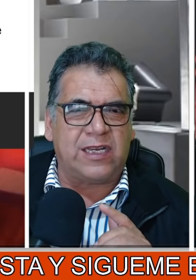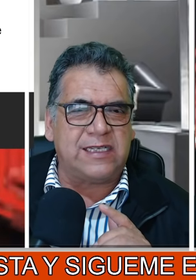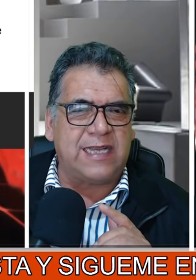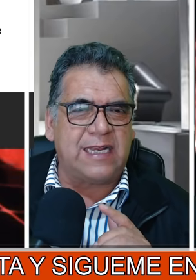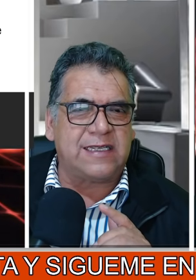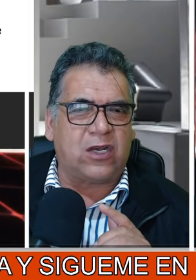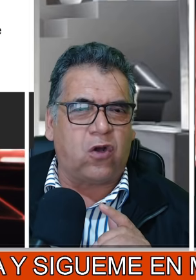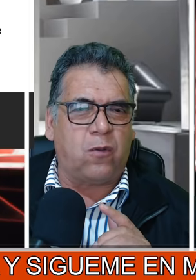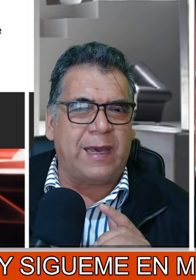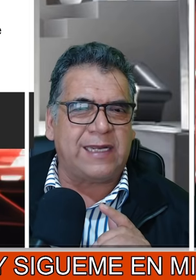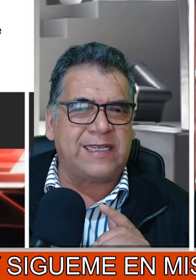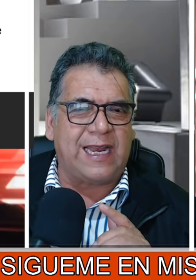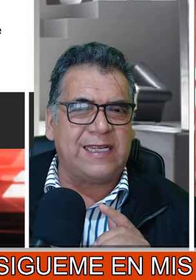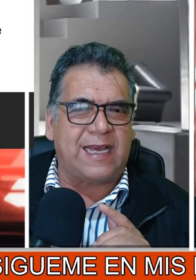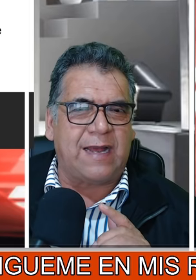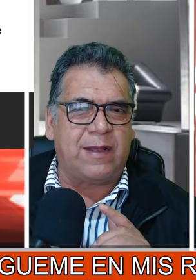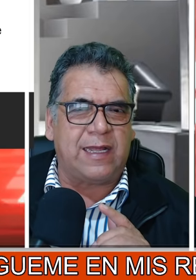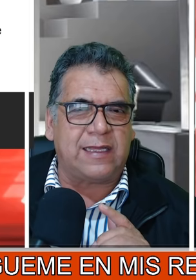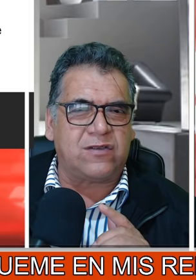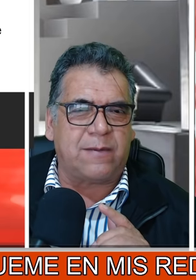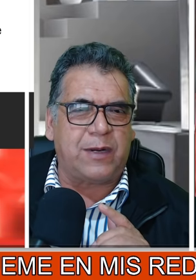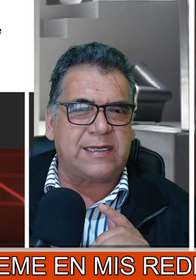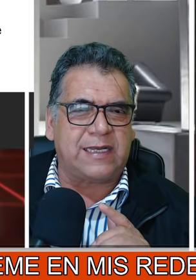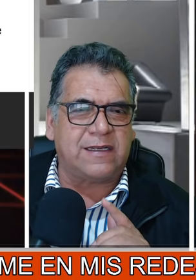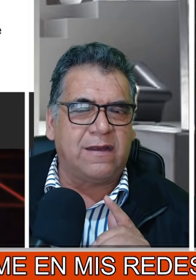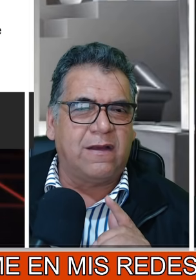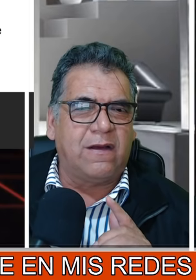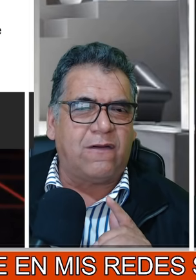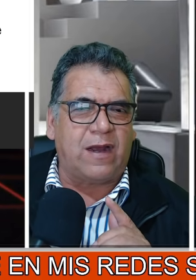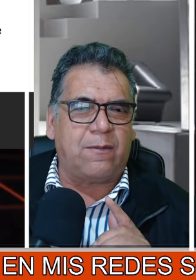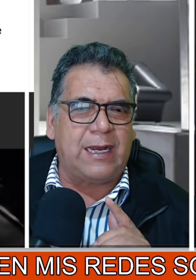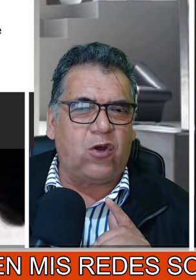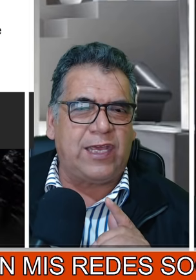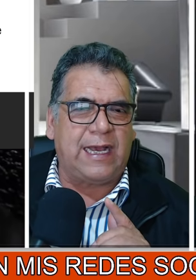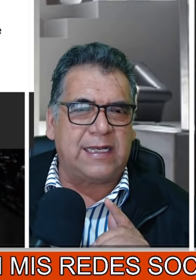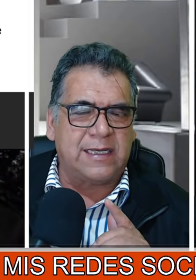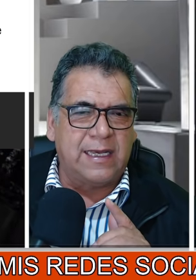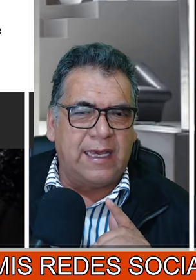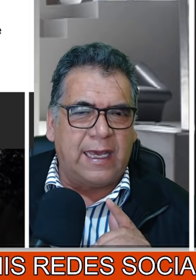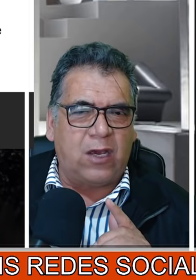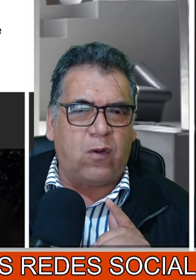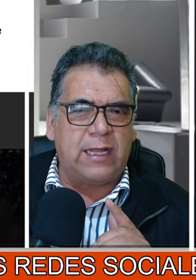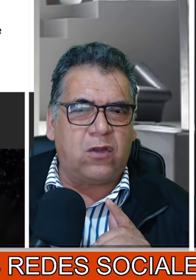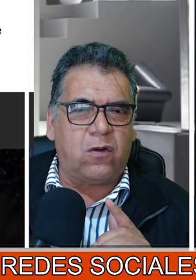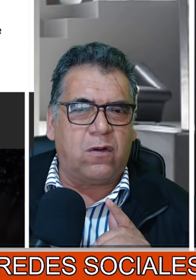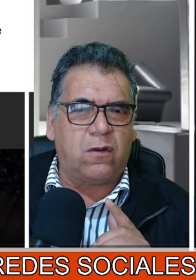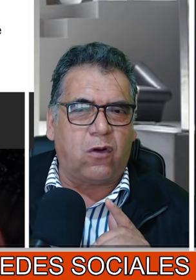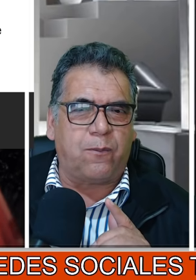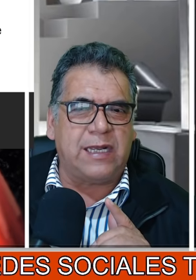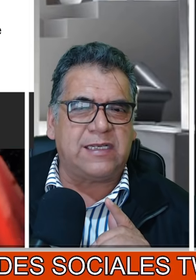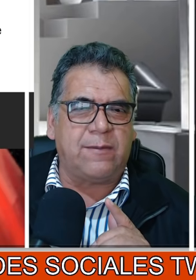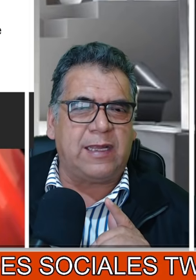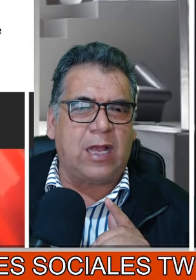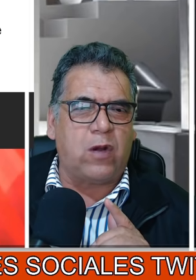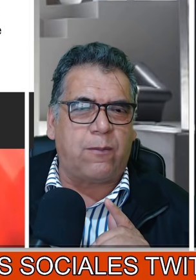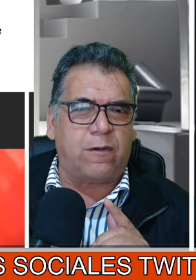lote inicial se comercializará mediante sus empresas farmacológicas en cuando